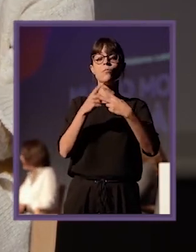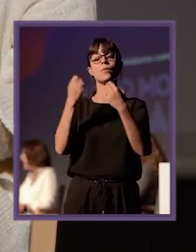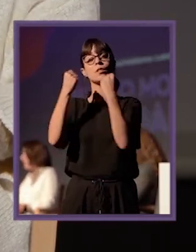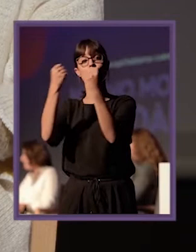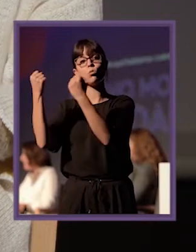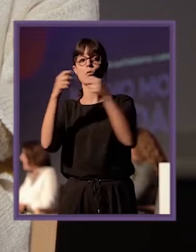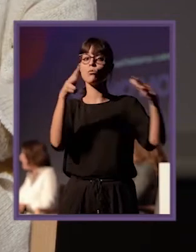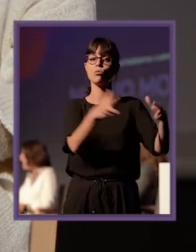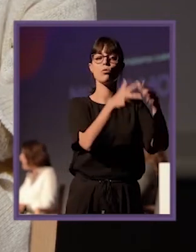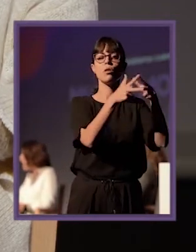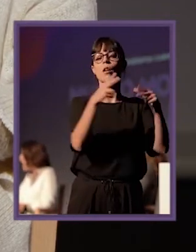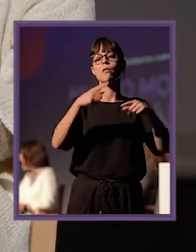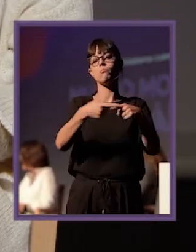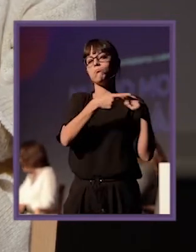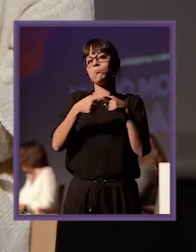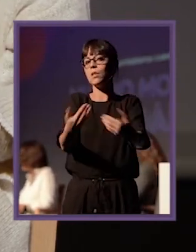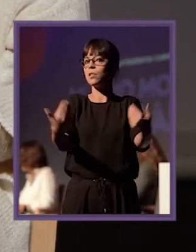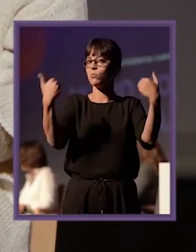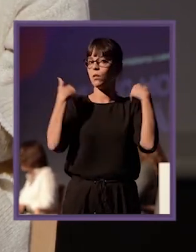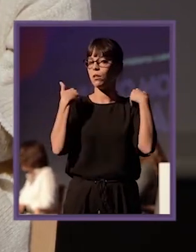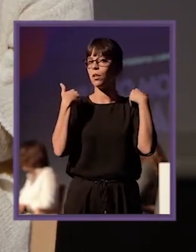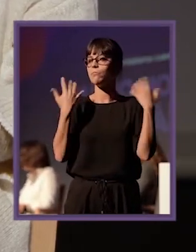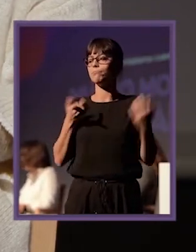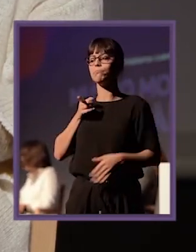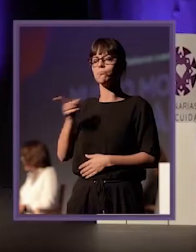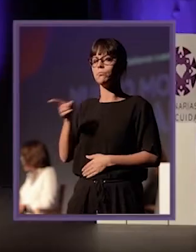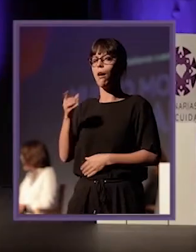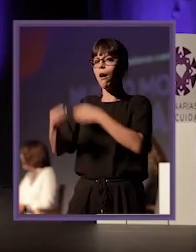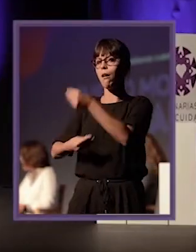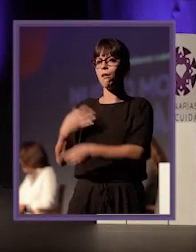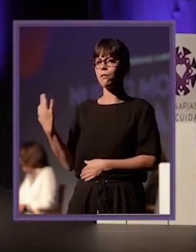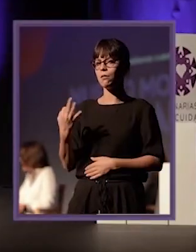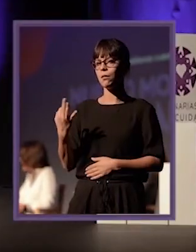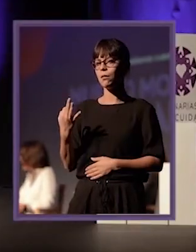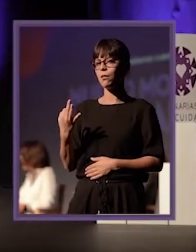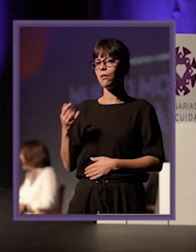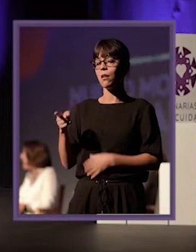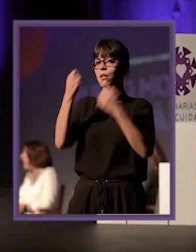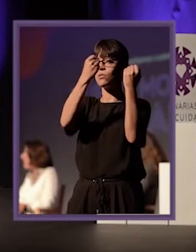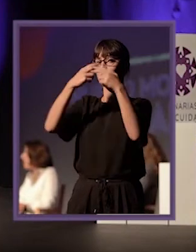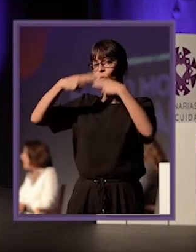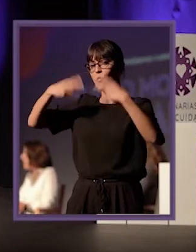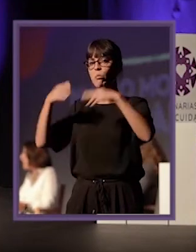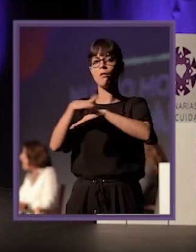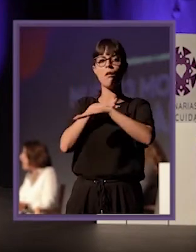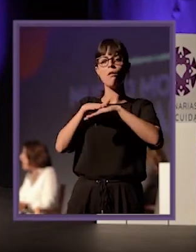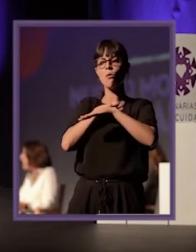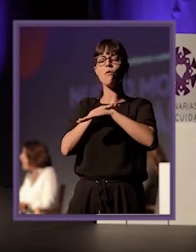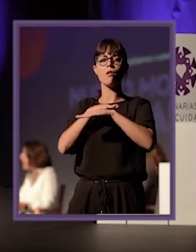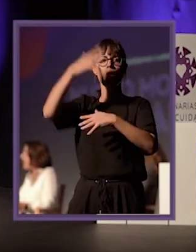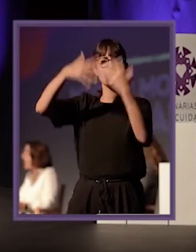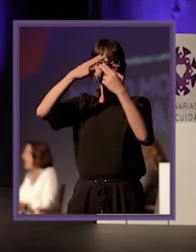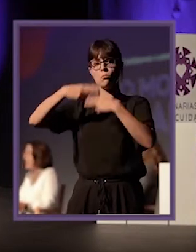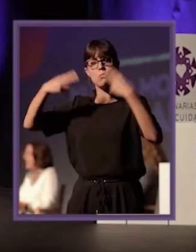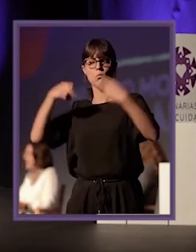ciudadana, ¿no? Y sería legítimo decir, bueno, ¿qué tienen que hacer las instituciones? ¿Cuál es el esfuerzo que tienen que hacer el gobierno y las distintas